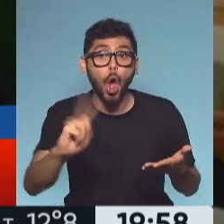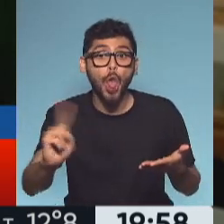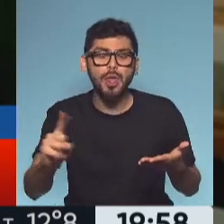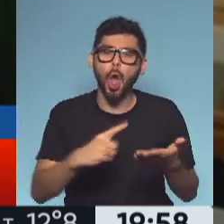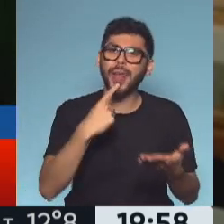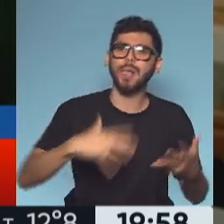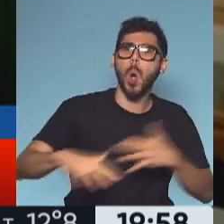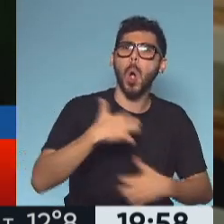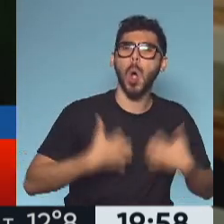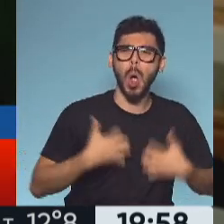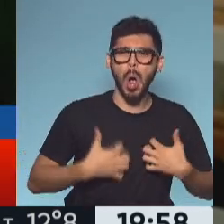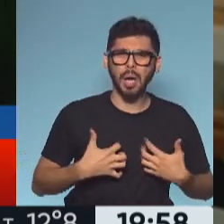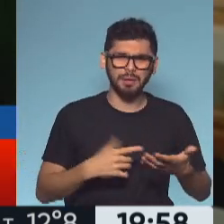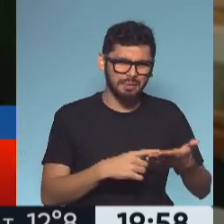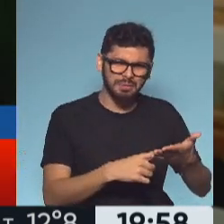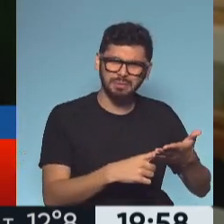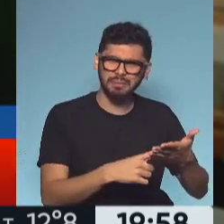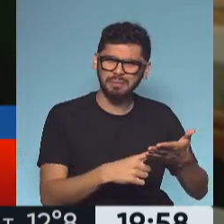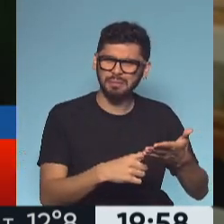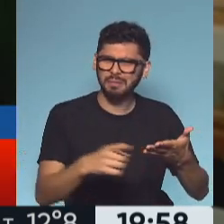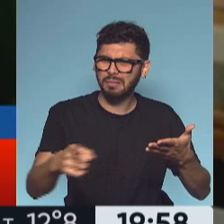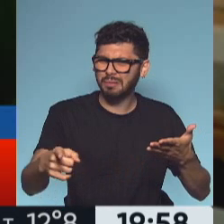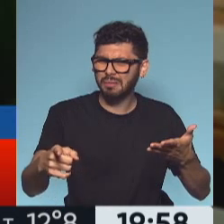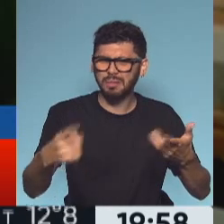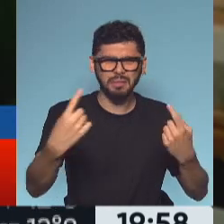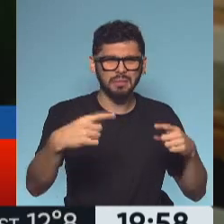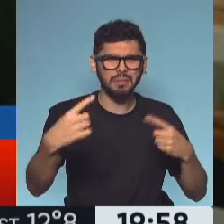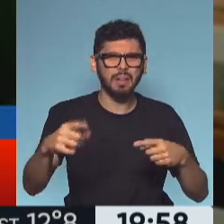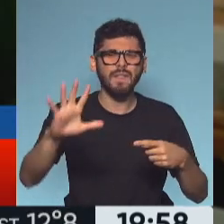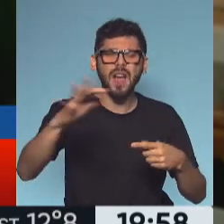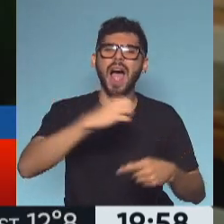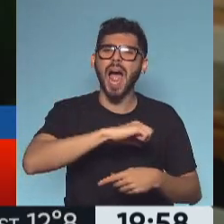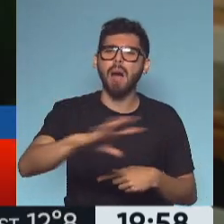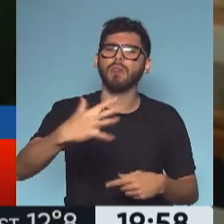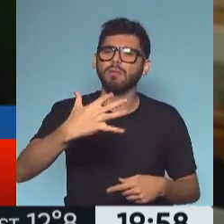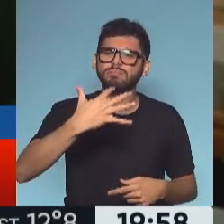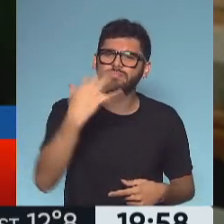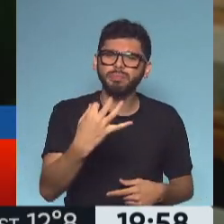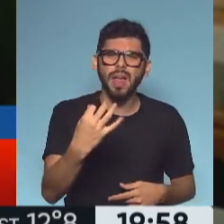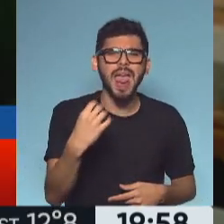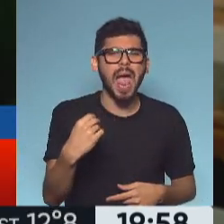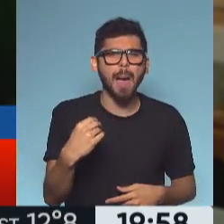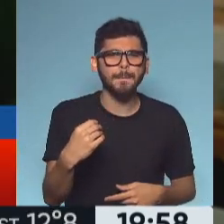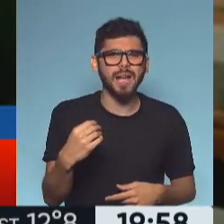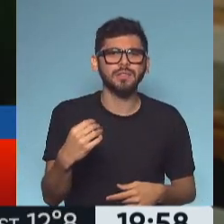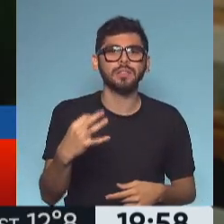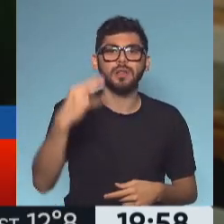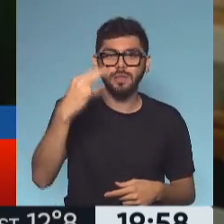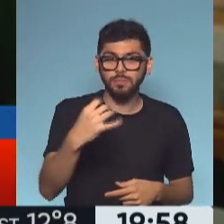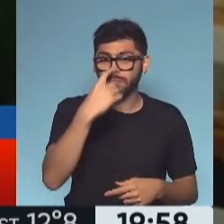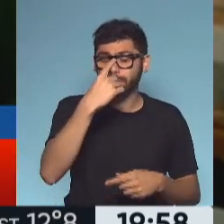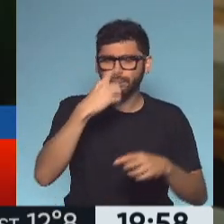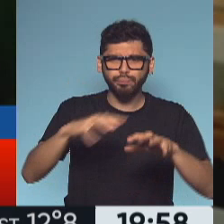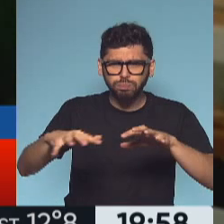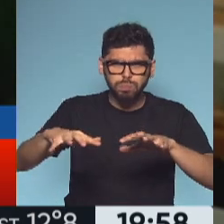una serie de cosas. ¿Qué es lo que hay realmente en el campo? A ver. ¿Qué es lo que está pasando? Hay un agite